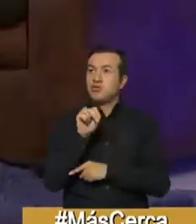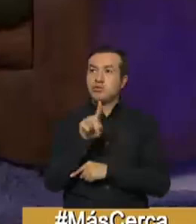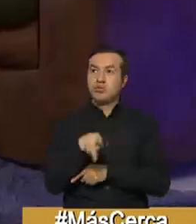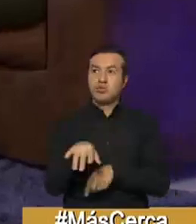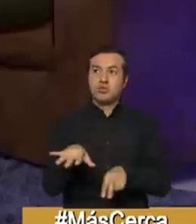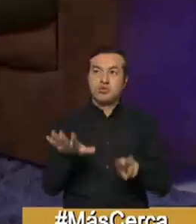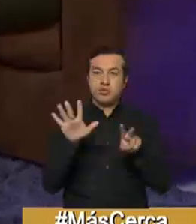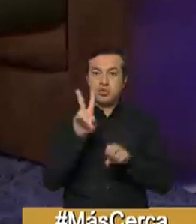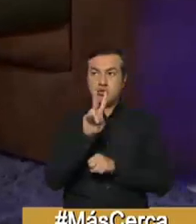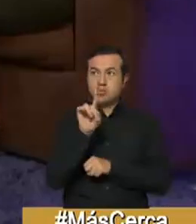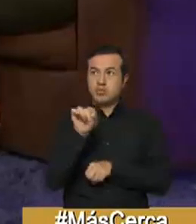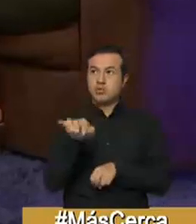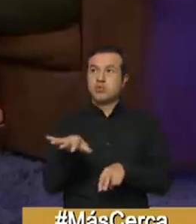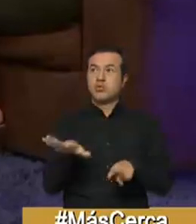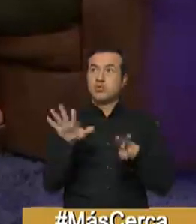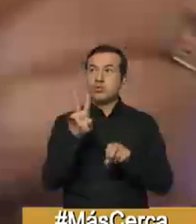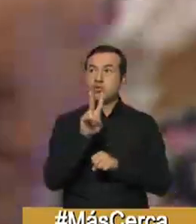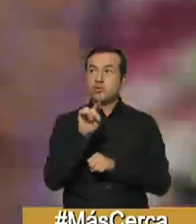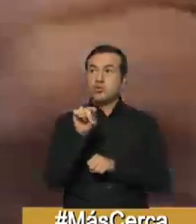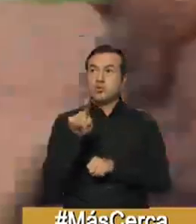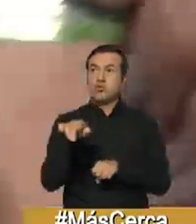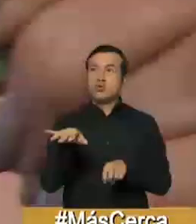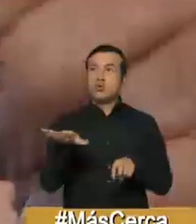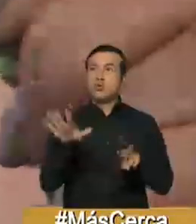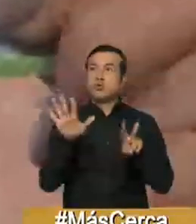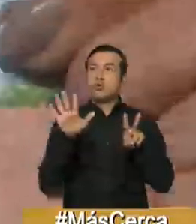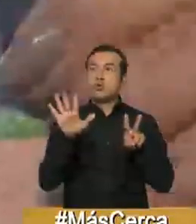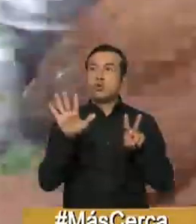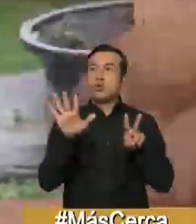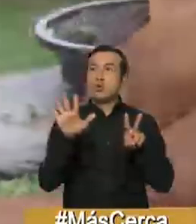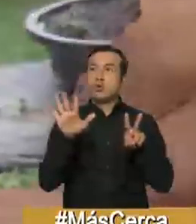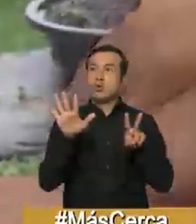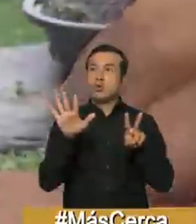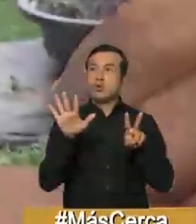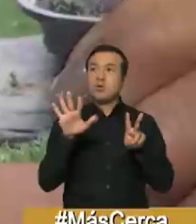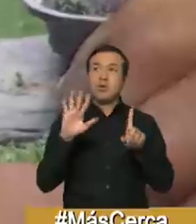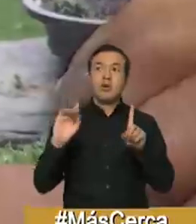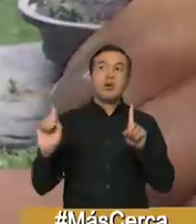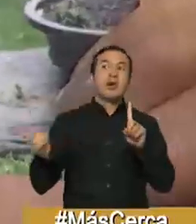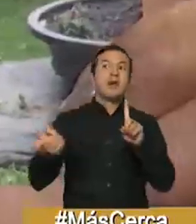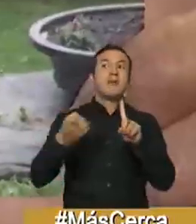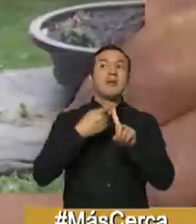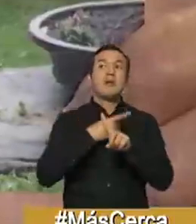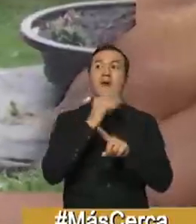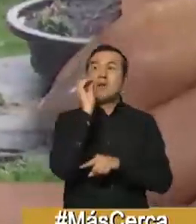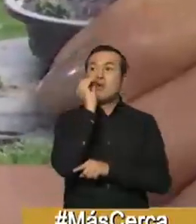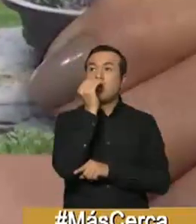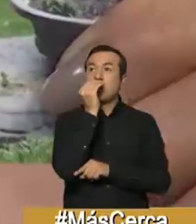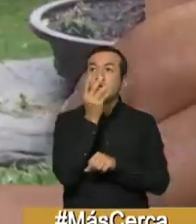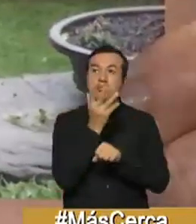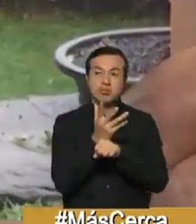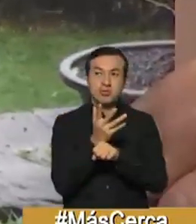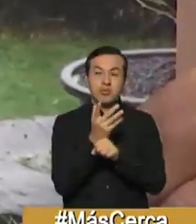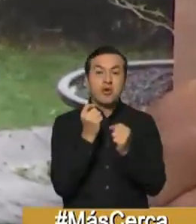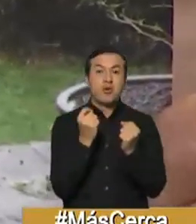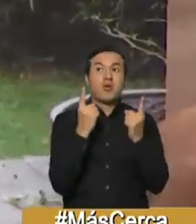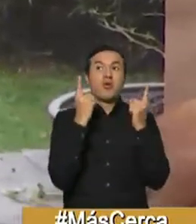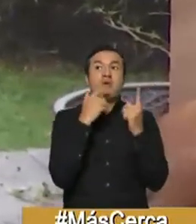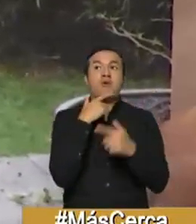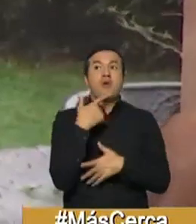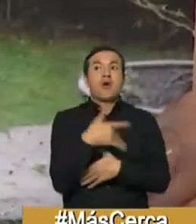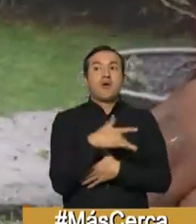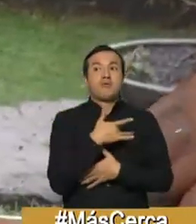2007 fue la primera floración. Fue su primera floración. No podía creer, es